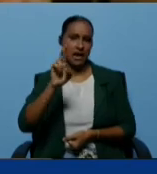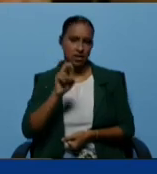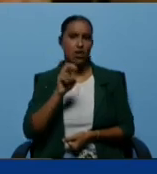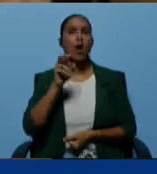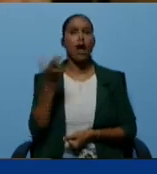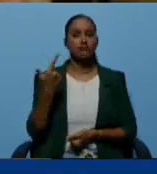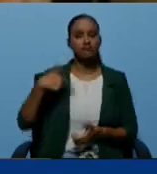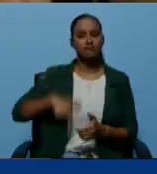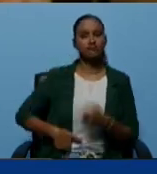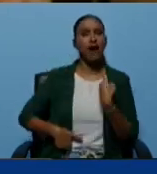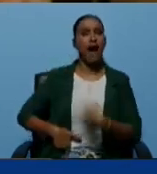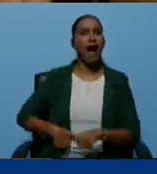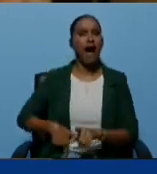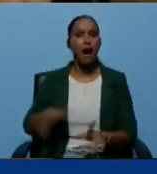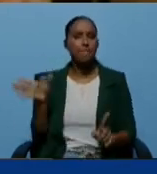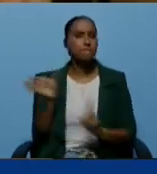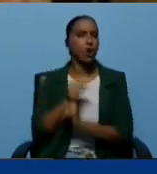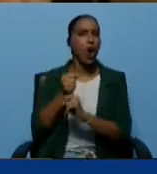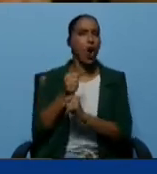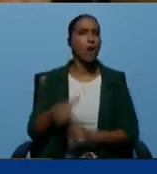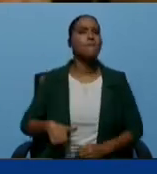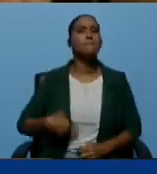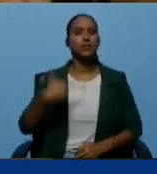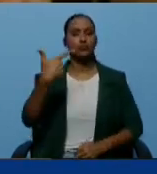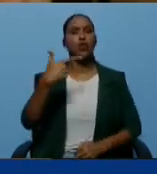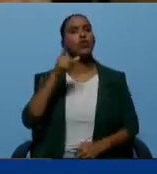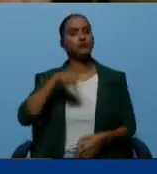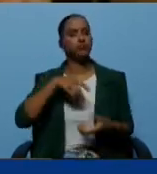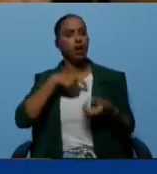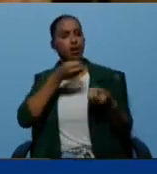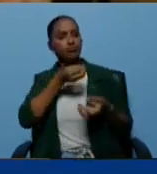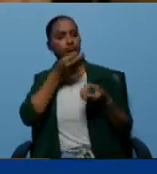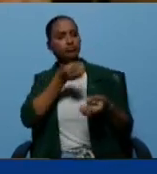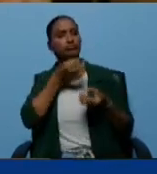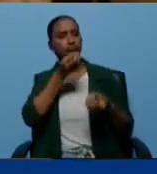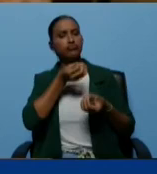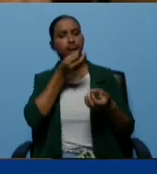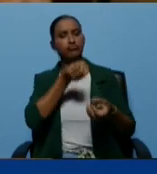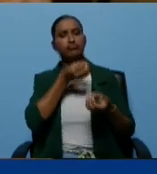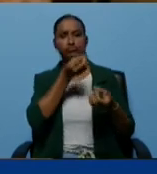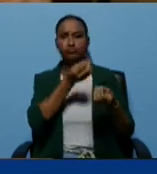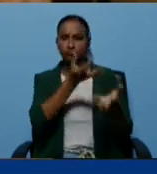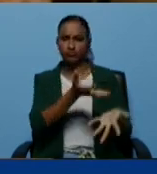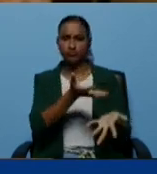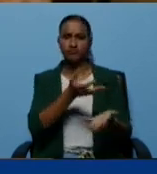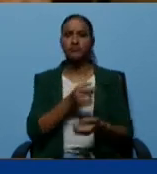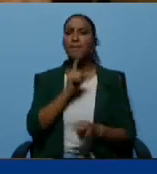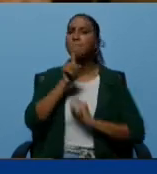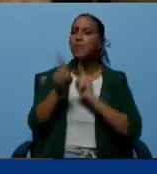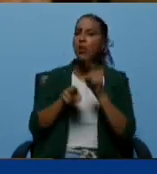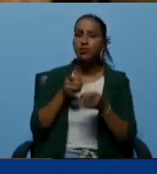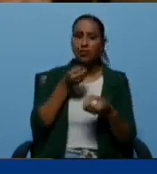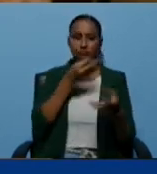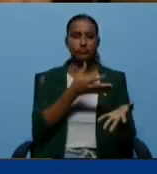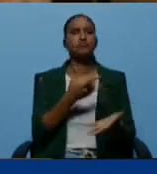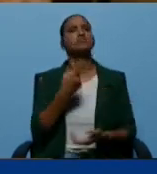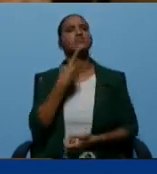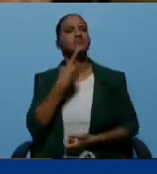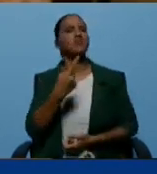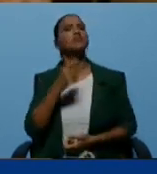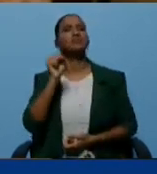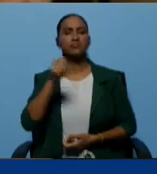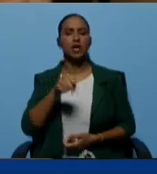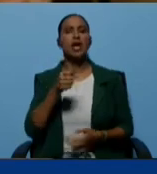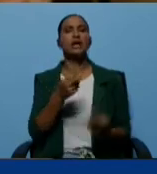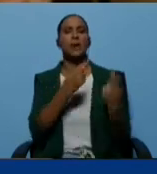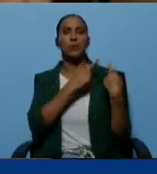de fuego, la cual, sumado a las declaraciones testimoniales conseguidas, acreditó la responsabilidad de este sujeto